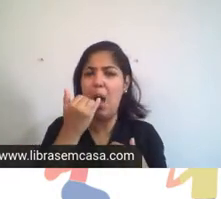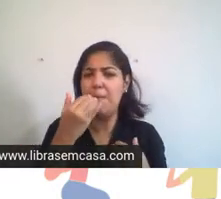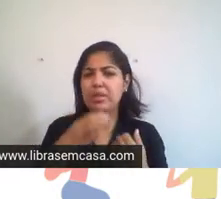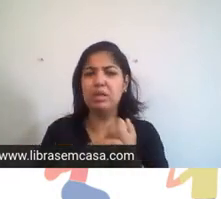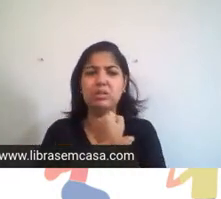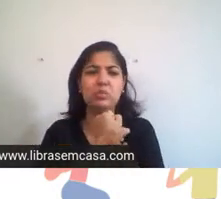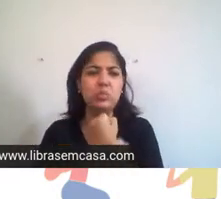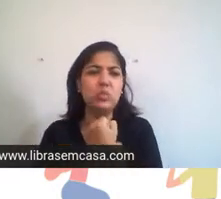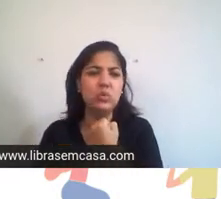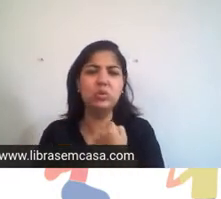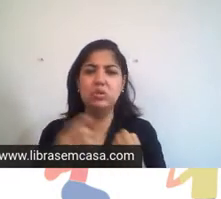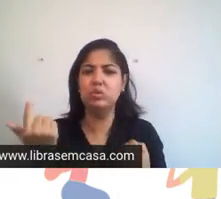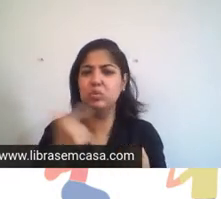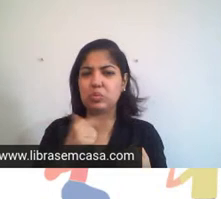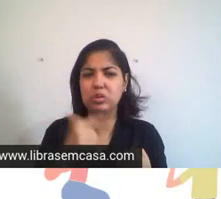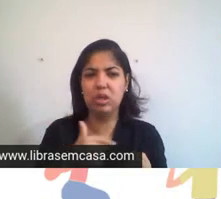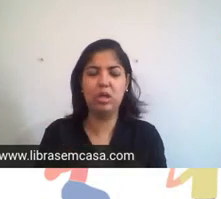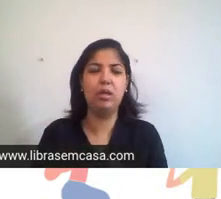en nuestra región.